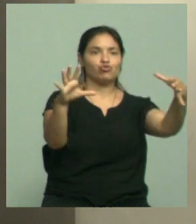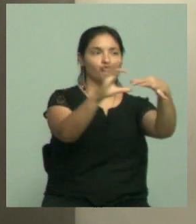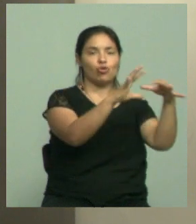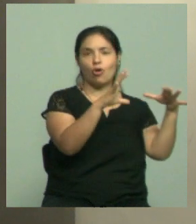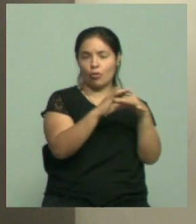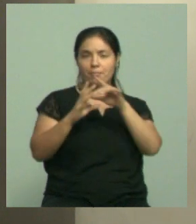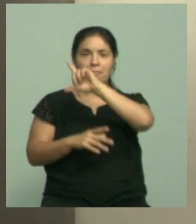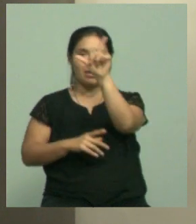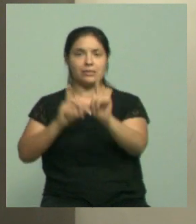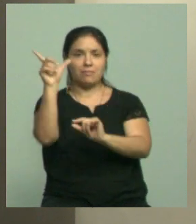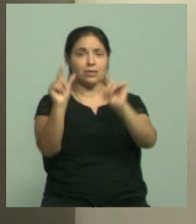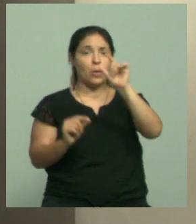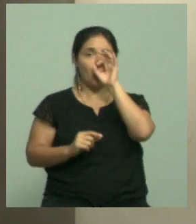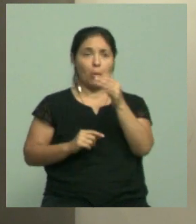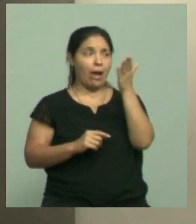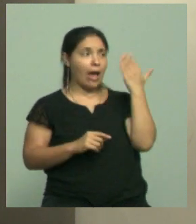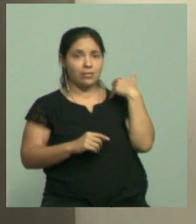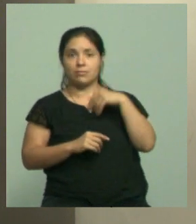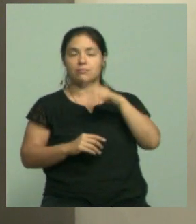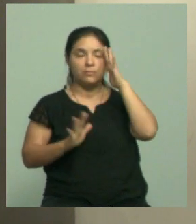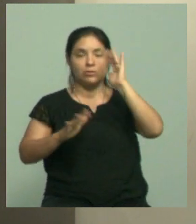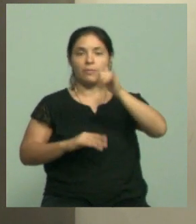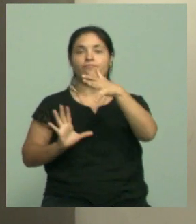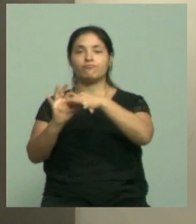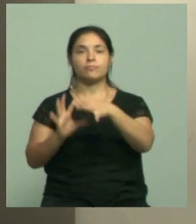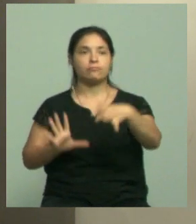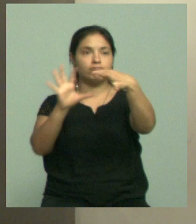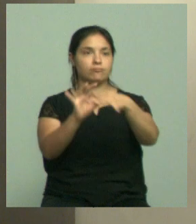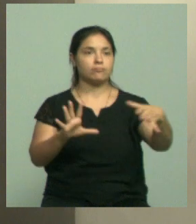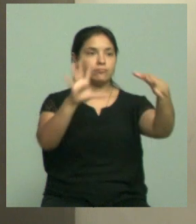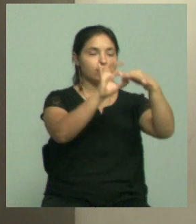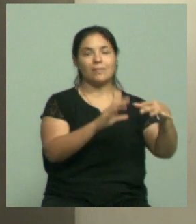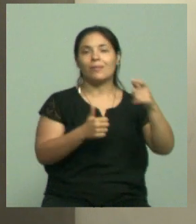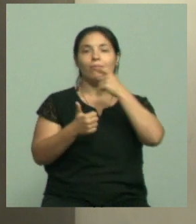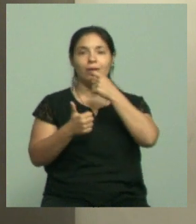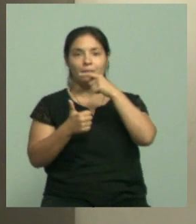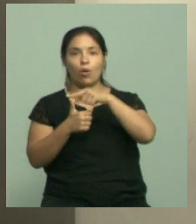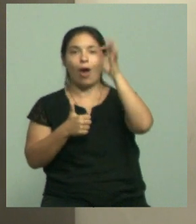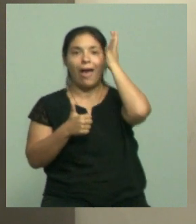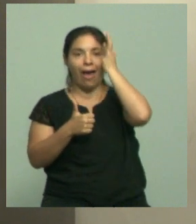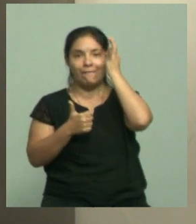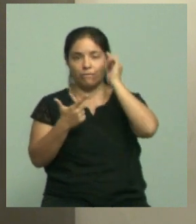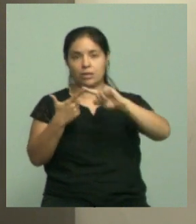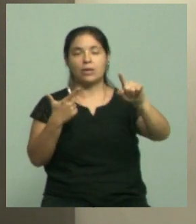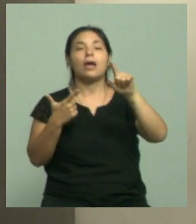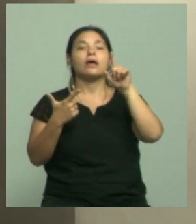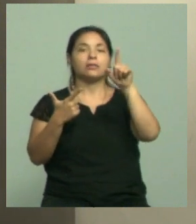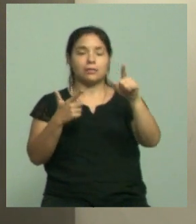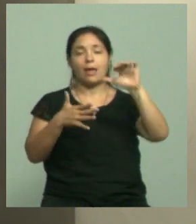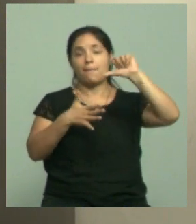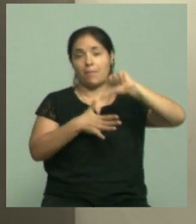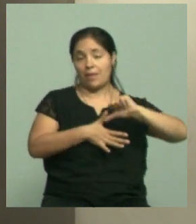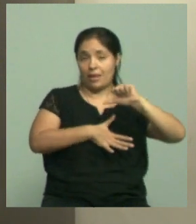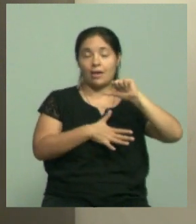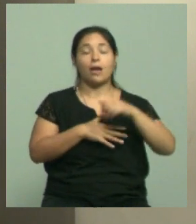con los cuales no tenía vinculación. Sí. Dos puntos de ellos son el continente africano y América Latina, y se consolidó